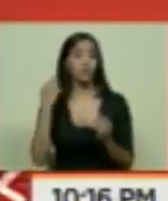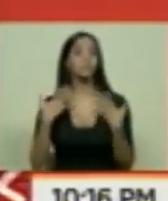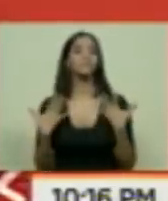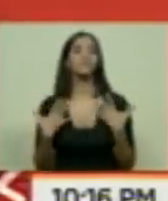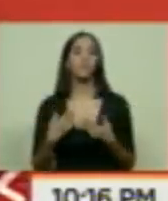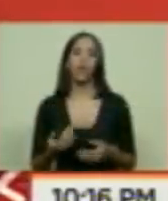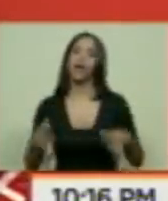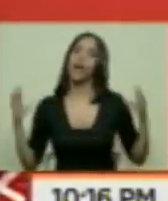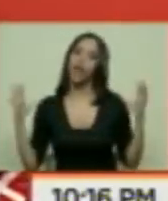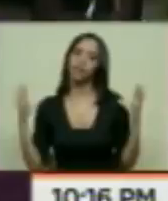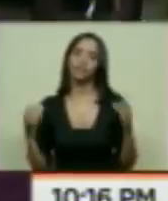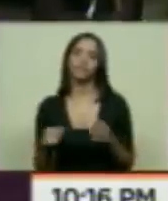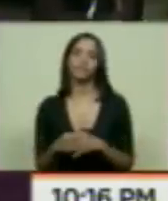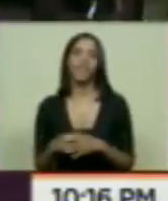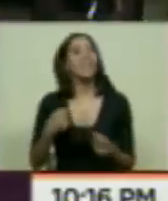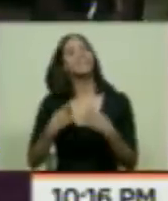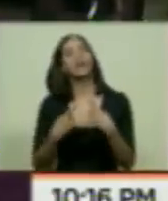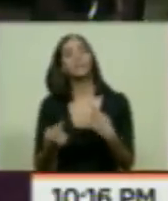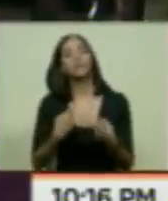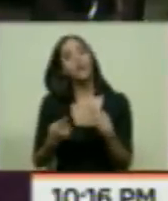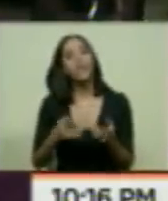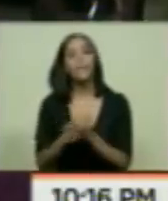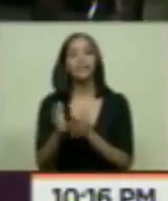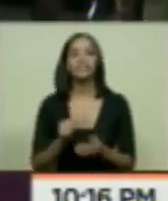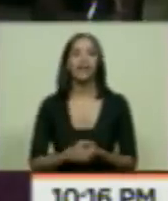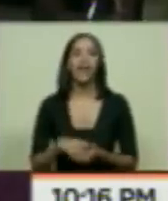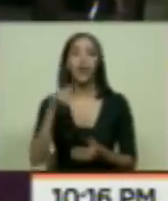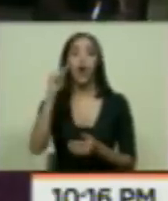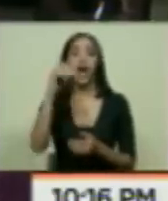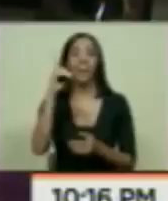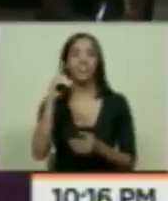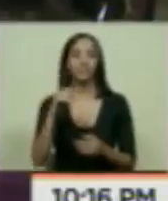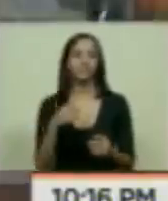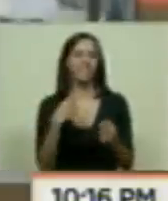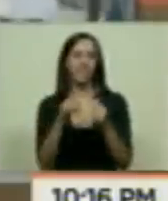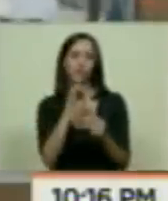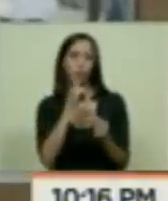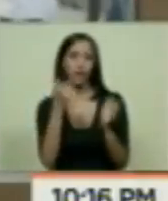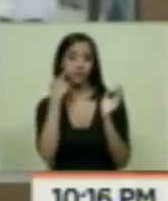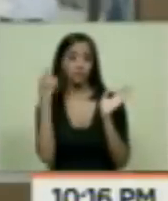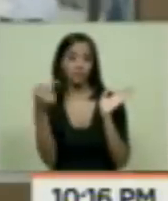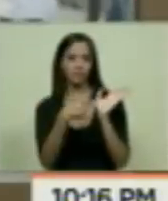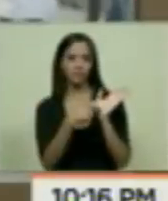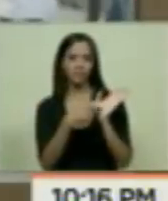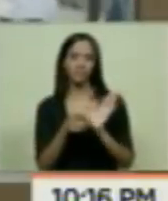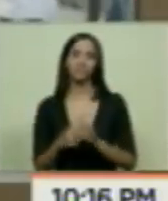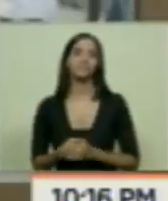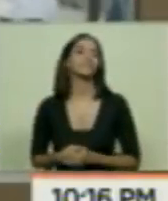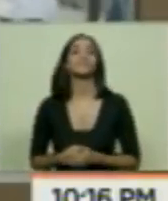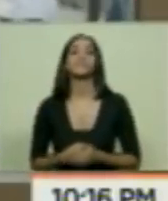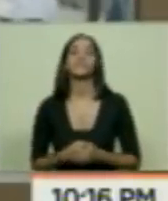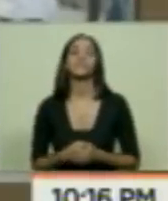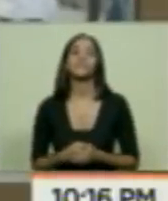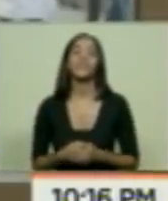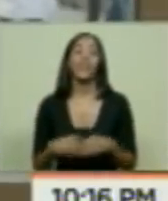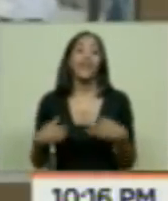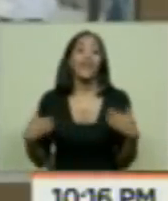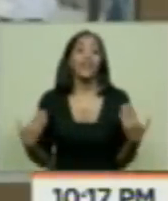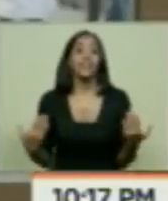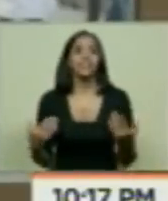y esta cosa nada más le pasa a los adecos, y es la siguiente noticia. Poncha para acá, señor director. Ah, no vale. Es que en